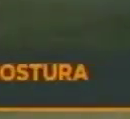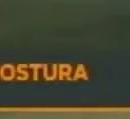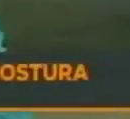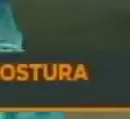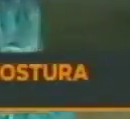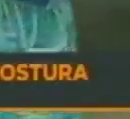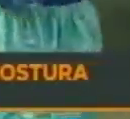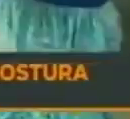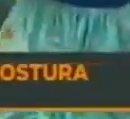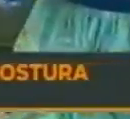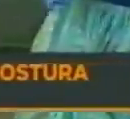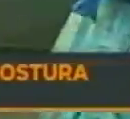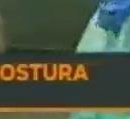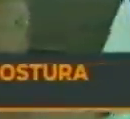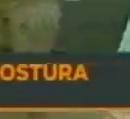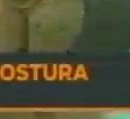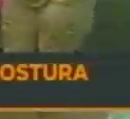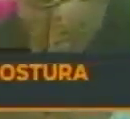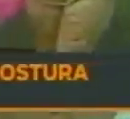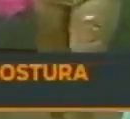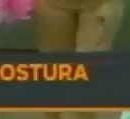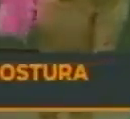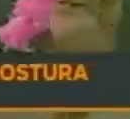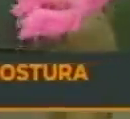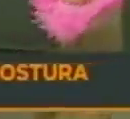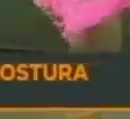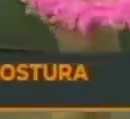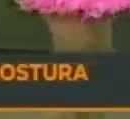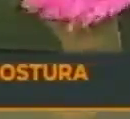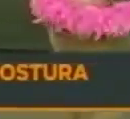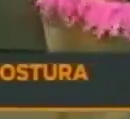que es de inmediato vamos a escuchar parte del ambiente musical